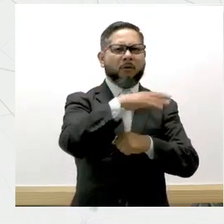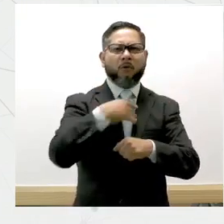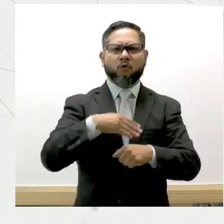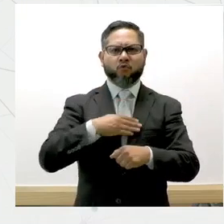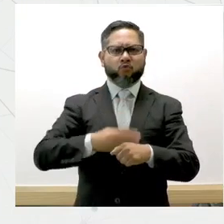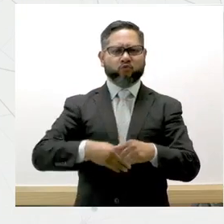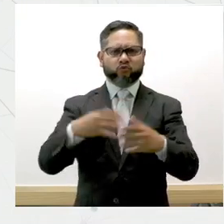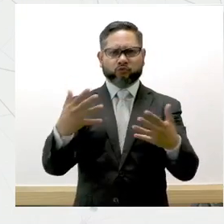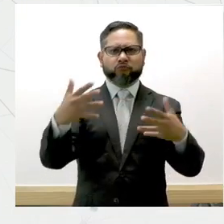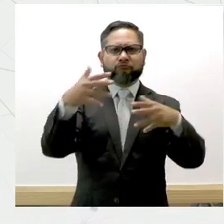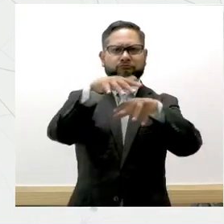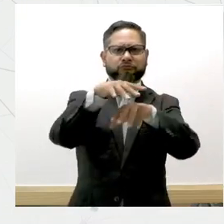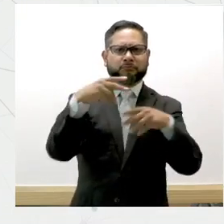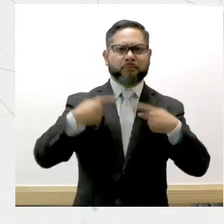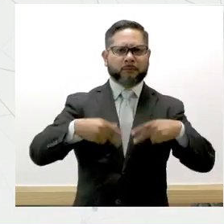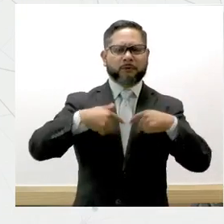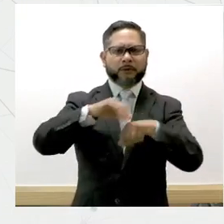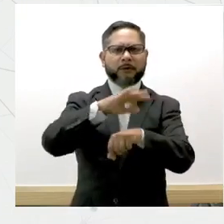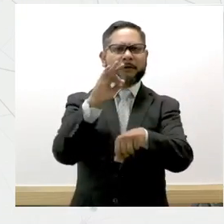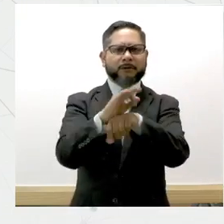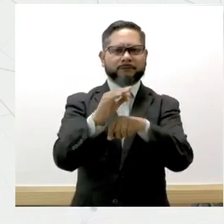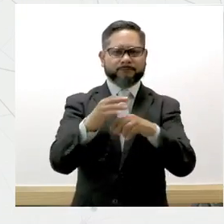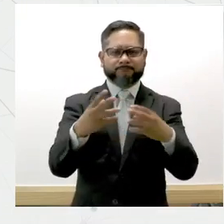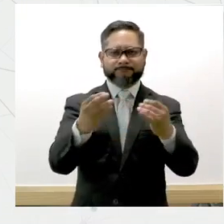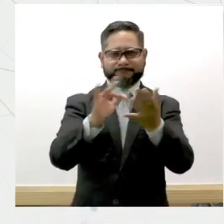y protectora de las personas. Muchísimas gracias.